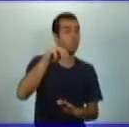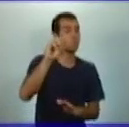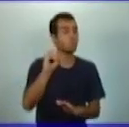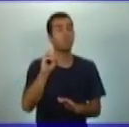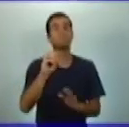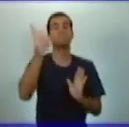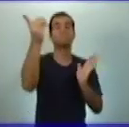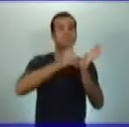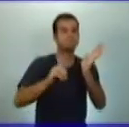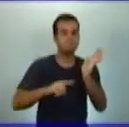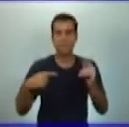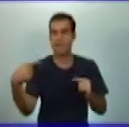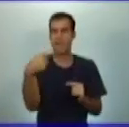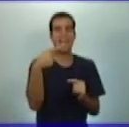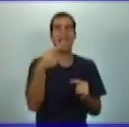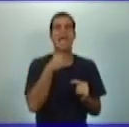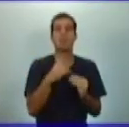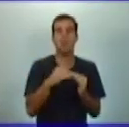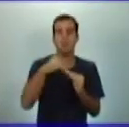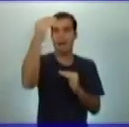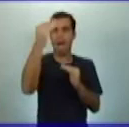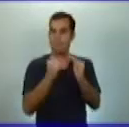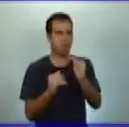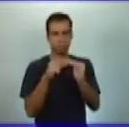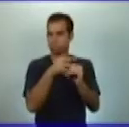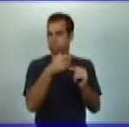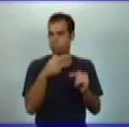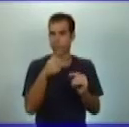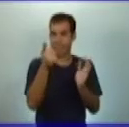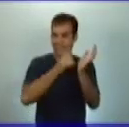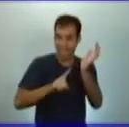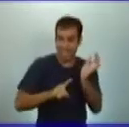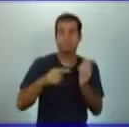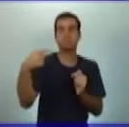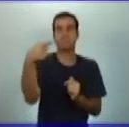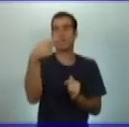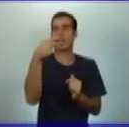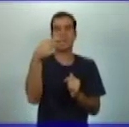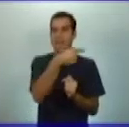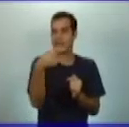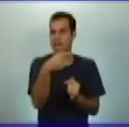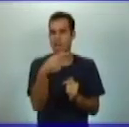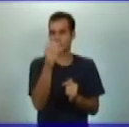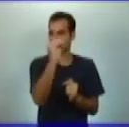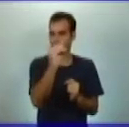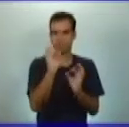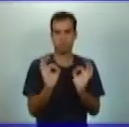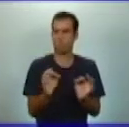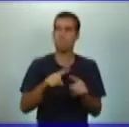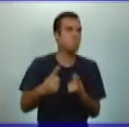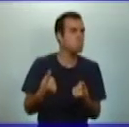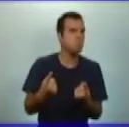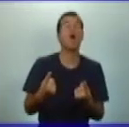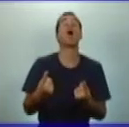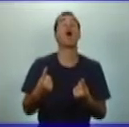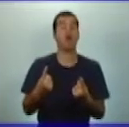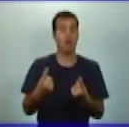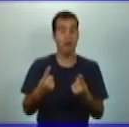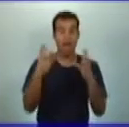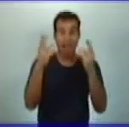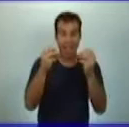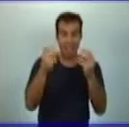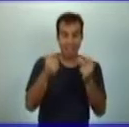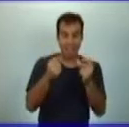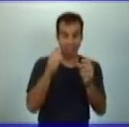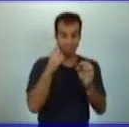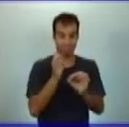eléctricamente neutros. ¿Recuerdan? ¿Y por qué son eléctricamente neutros? Precisamente porque la cantidad de electrones